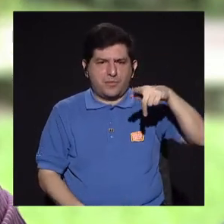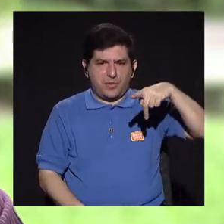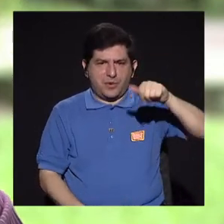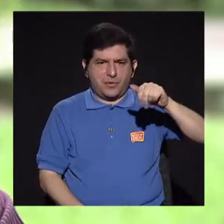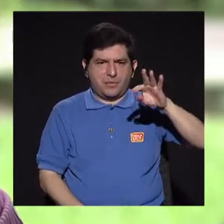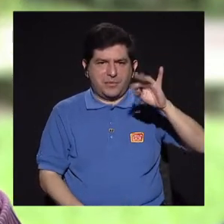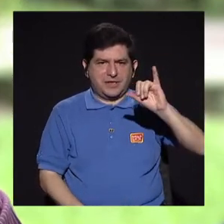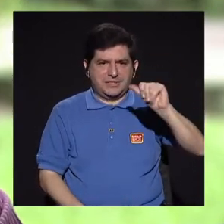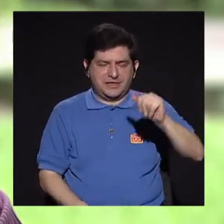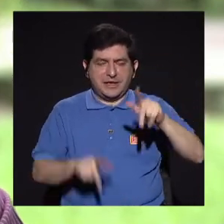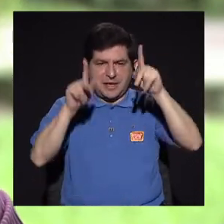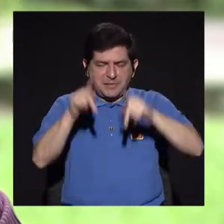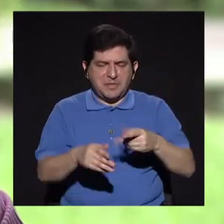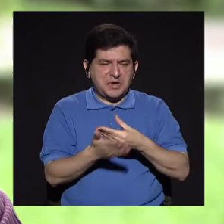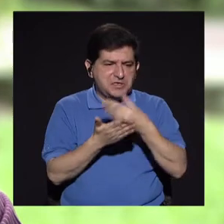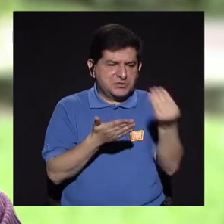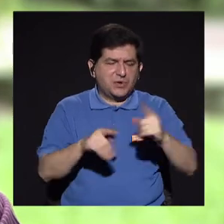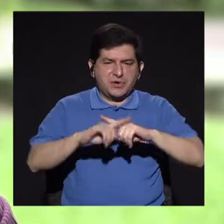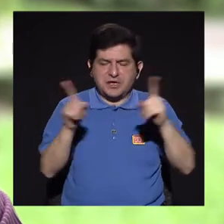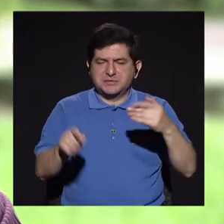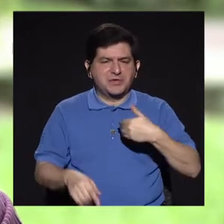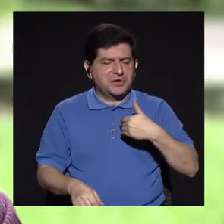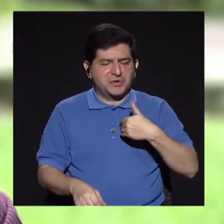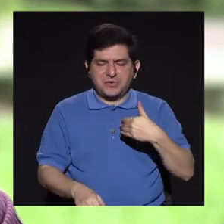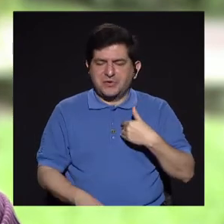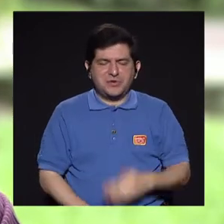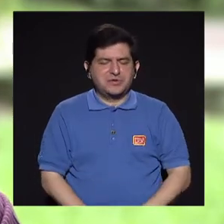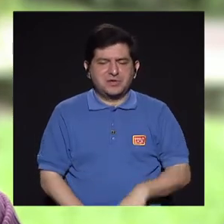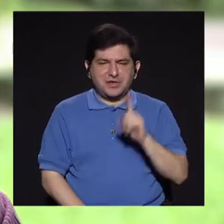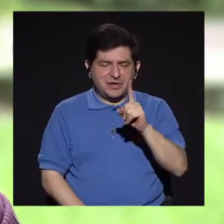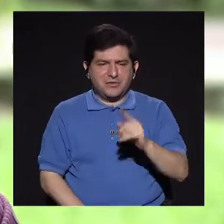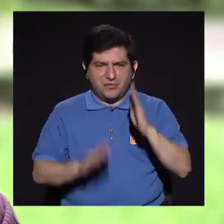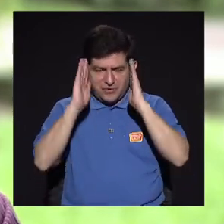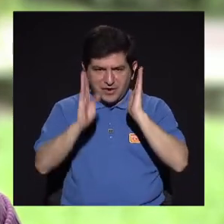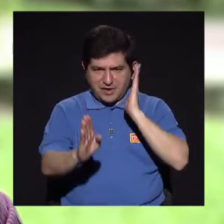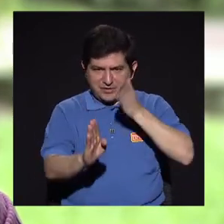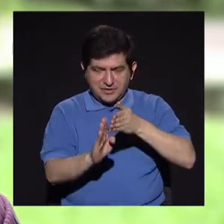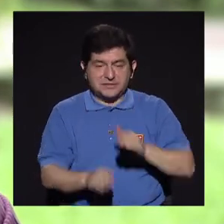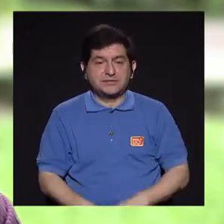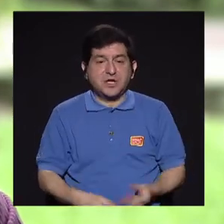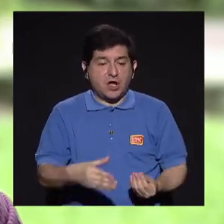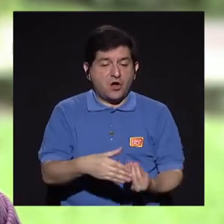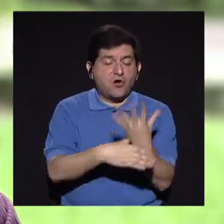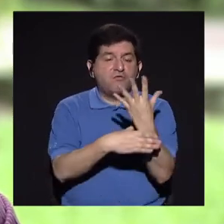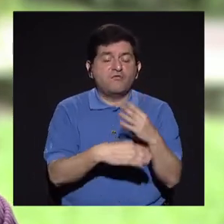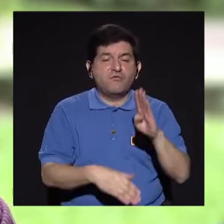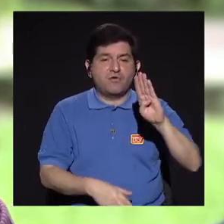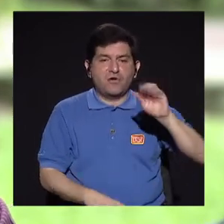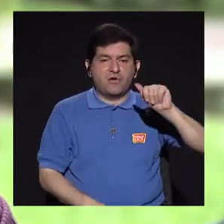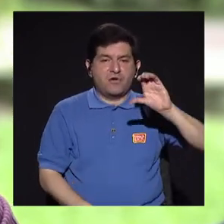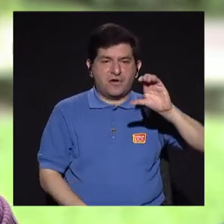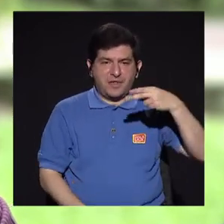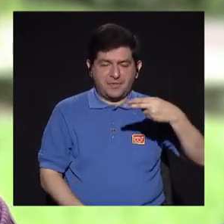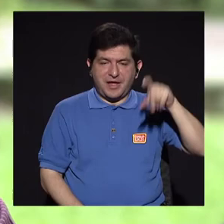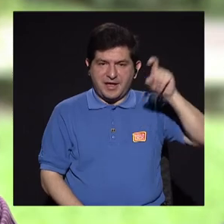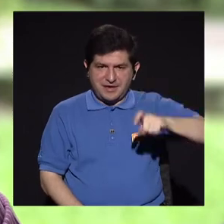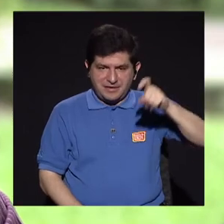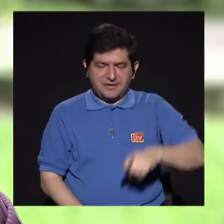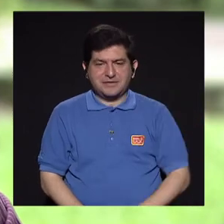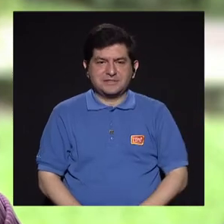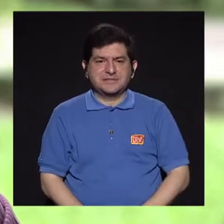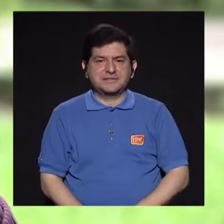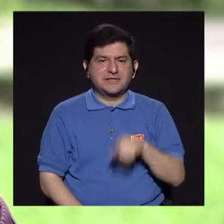muchas veces van y lo compran sin una prescripción. O sea, las flores de Bach deben ser prescritas.